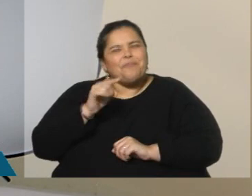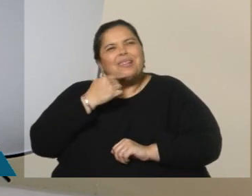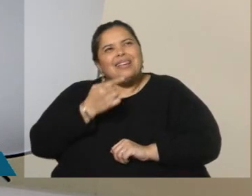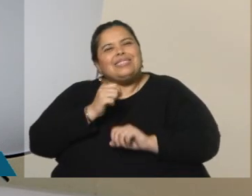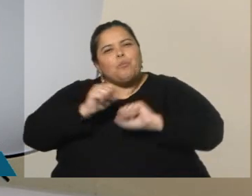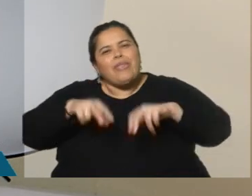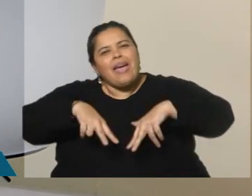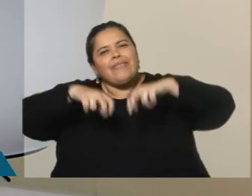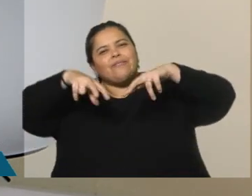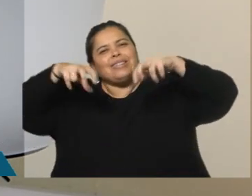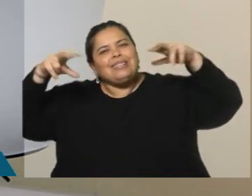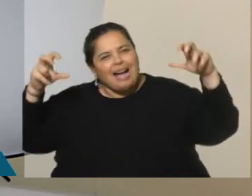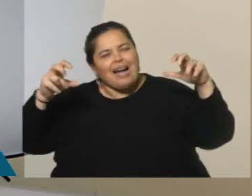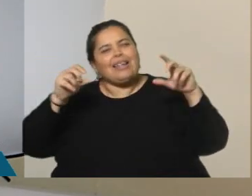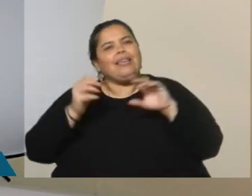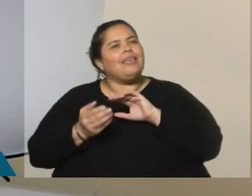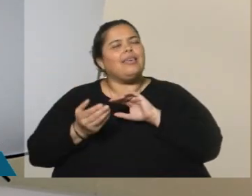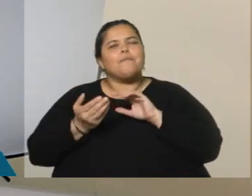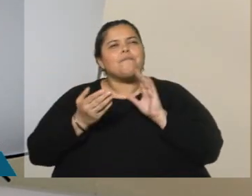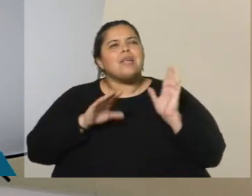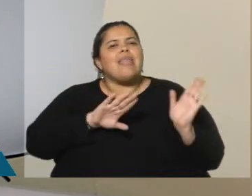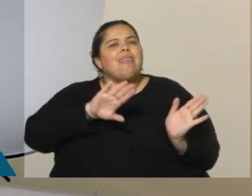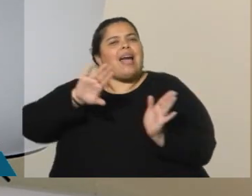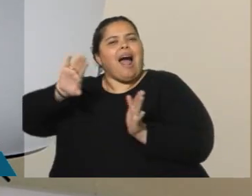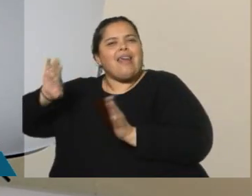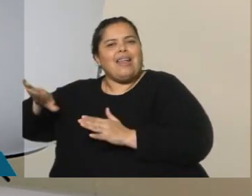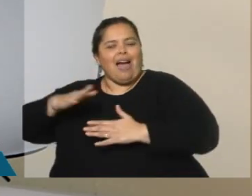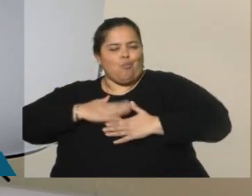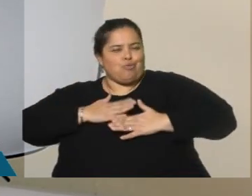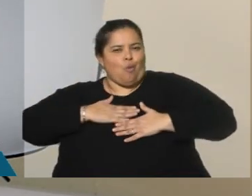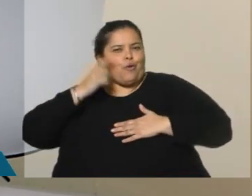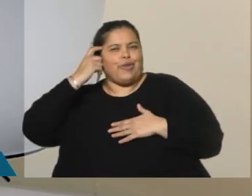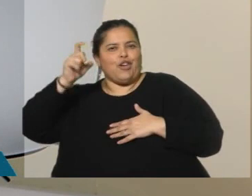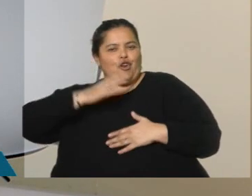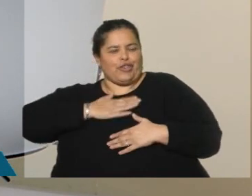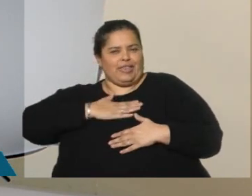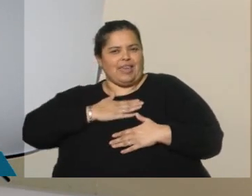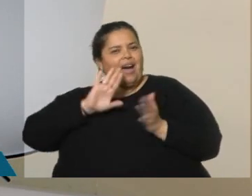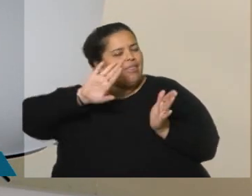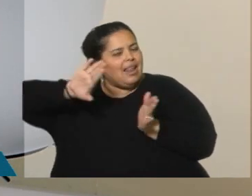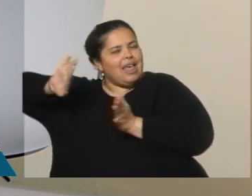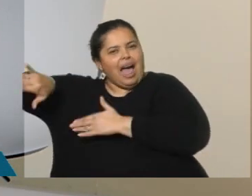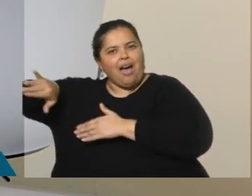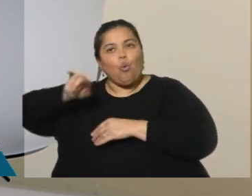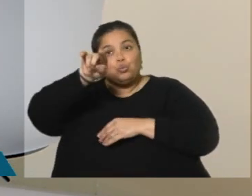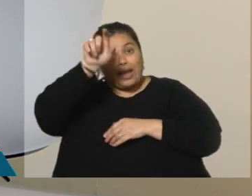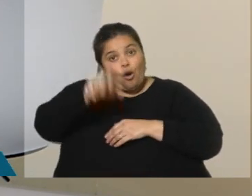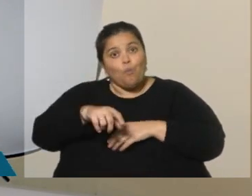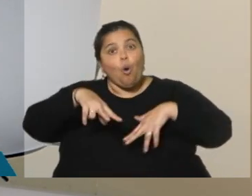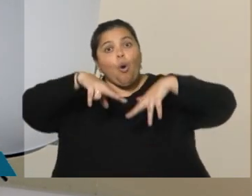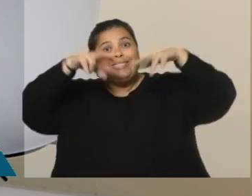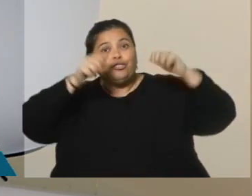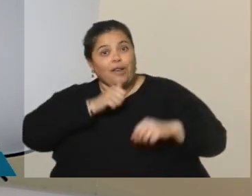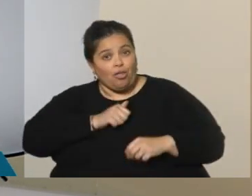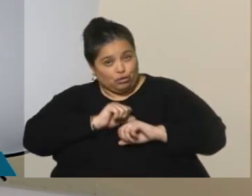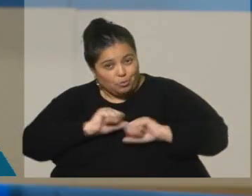dejar de lado cuestiones digamos de mirada personal de ideología personal usted como historiador digo se